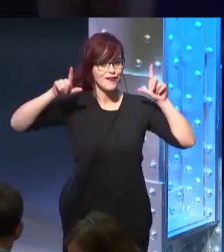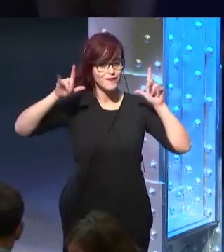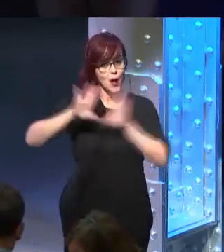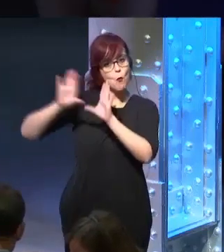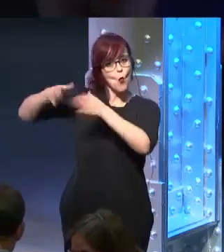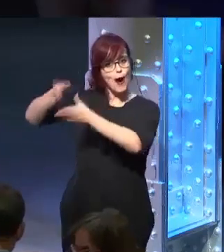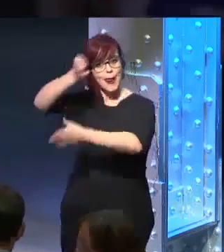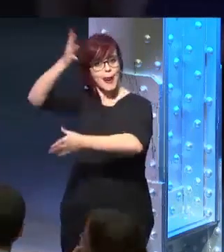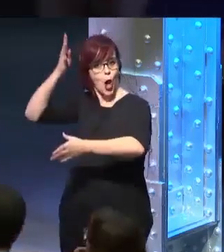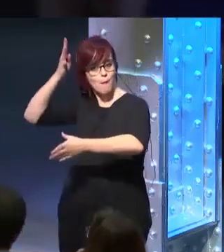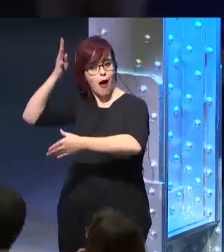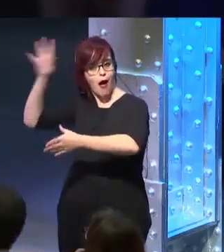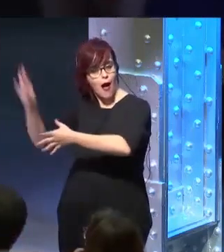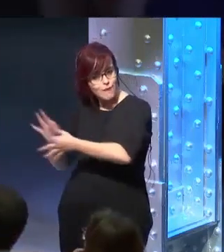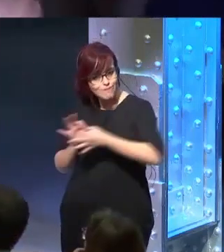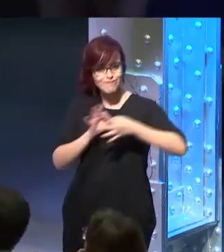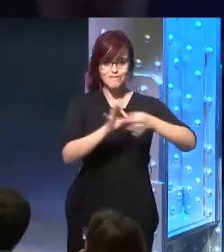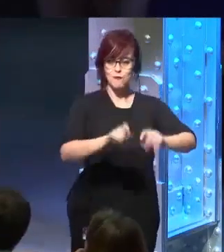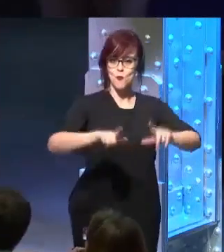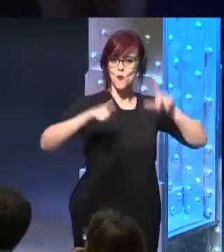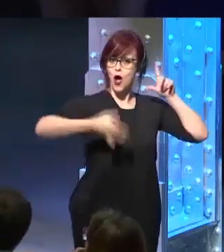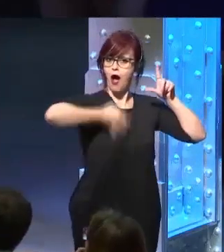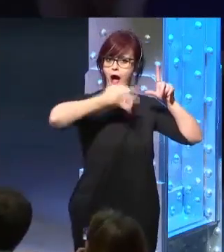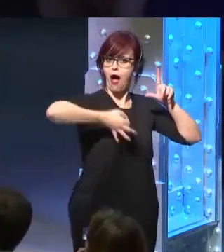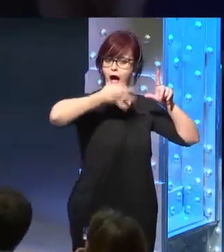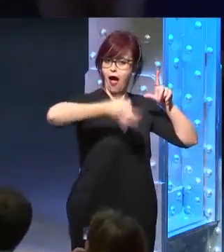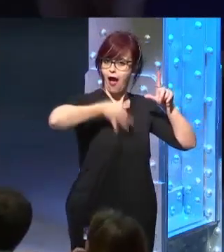Roma y solamente de las mujeres que